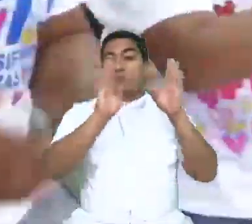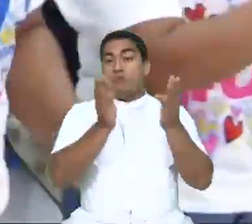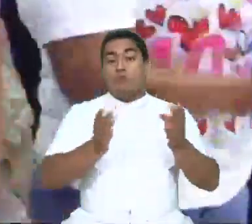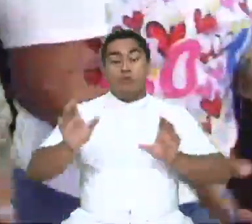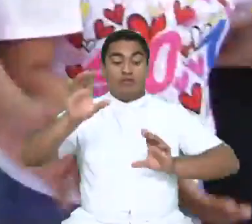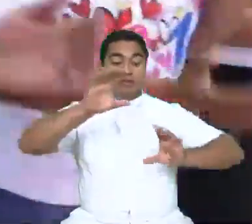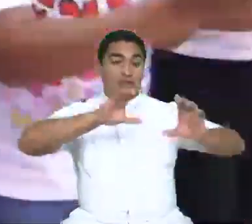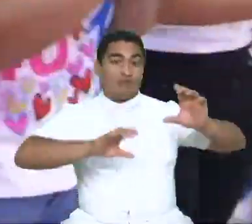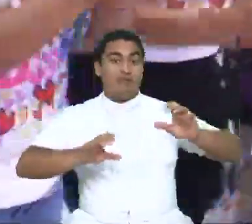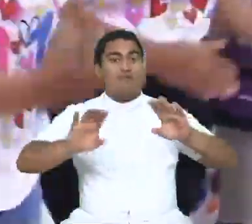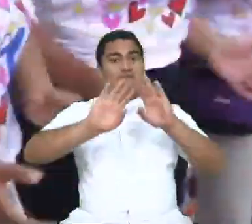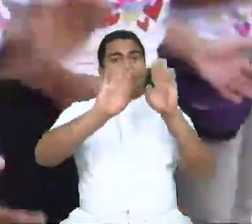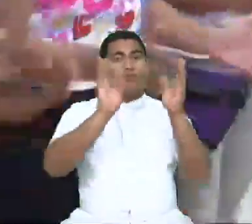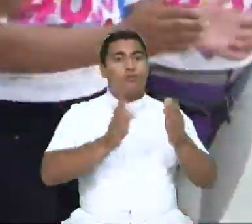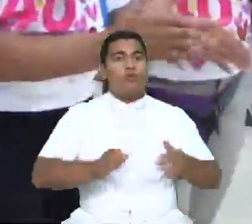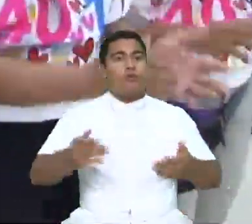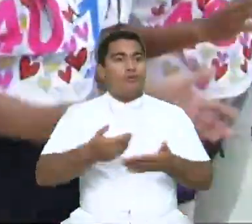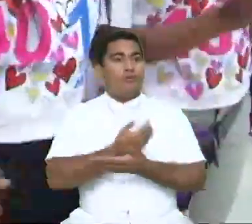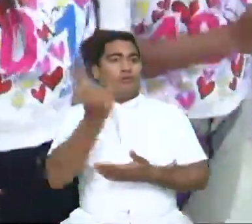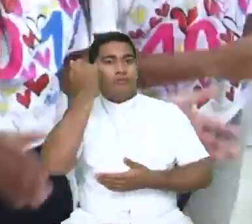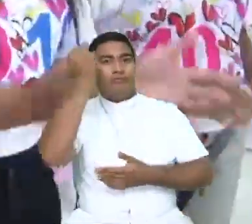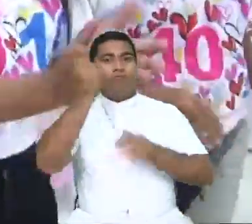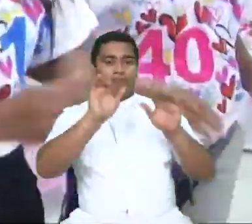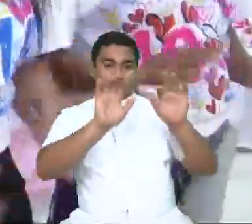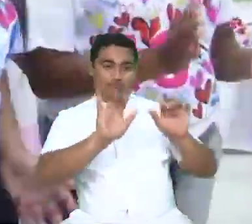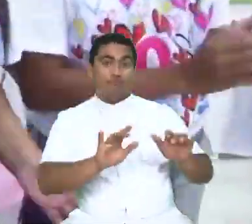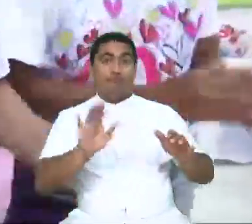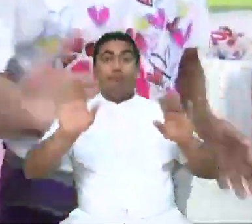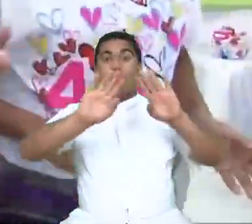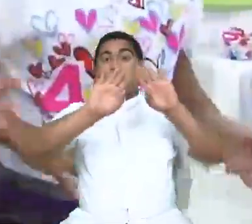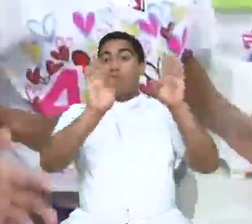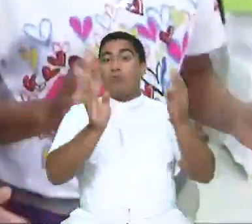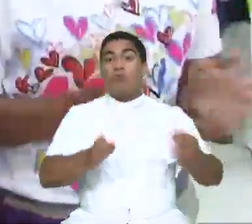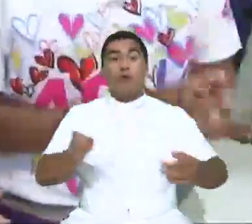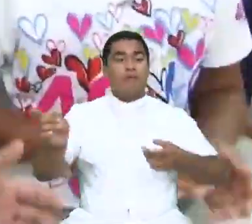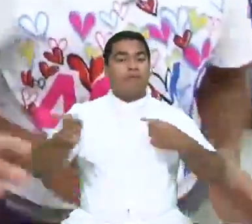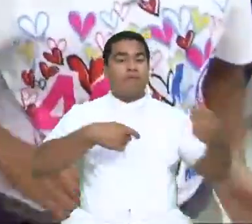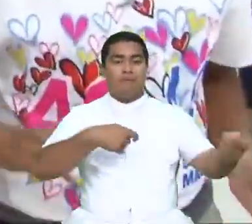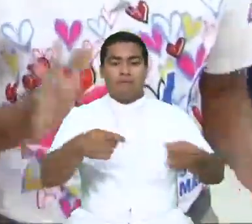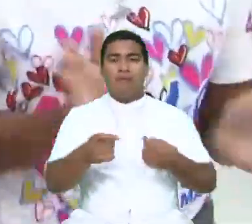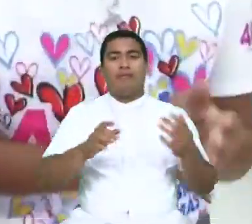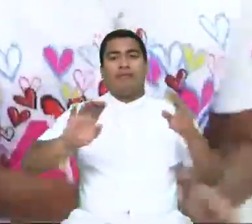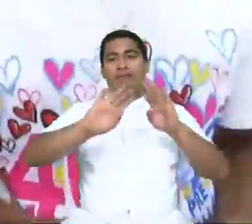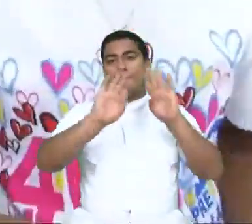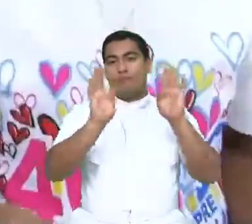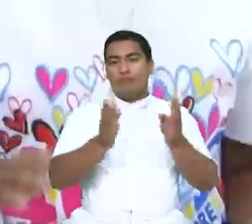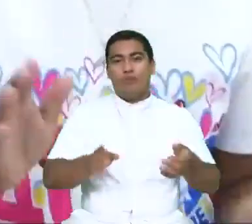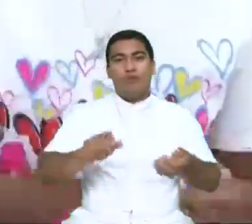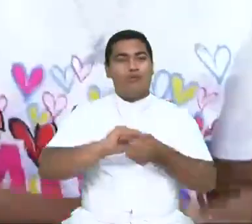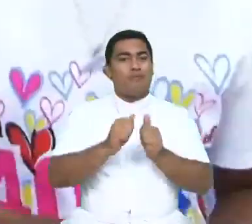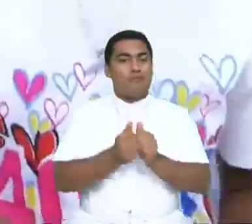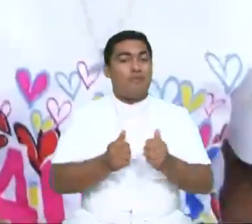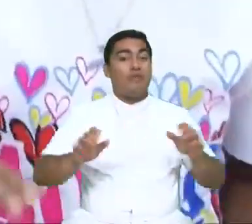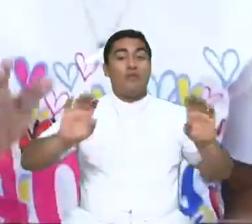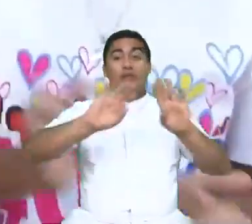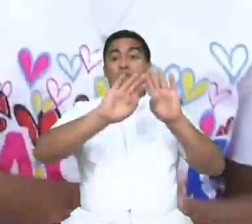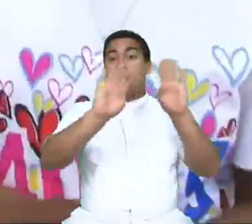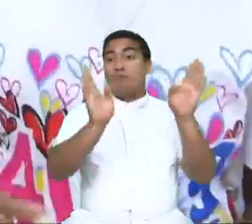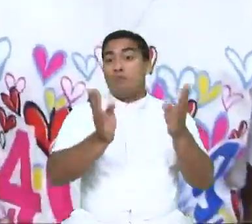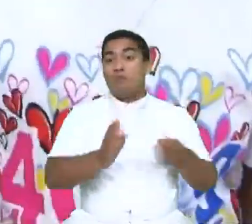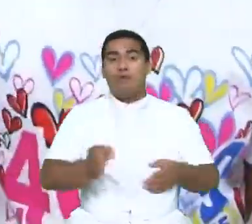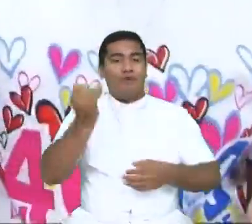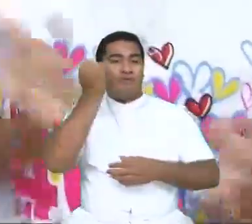en el campo de las redes sociales, la mujer comerciante, la mujer, por supuesto, en el emprendimiento para fortalecer nuestra